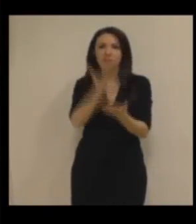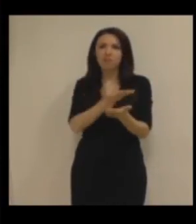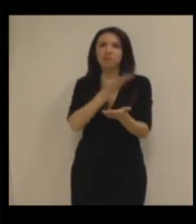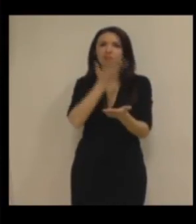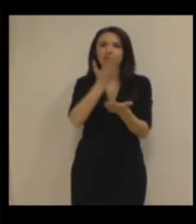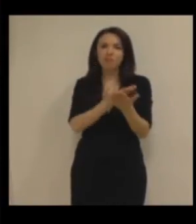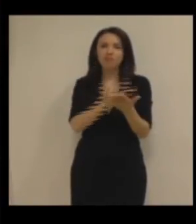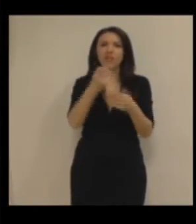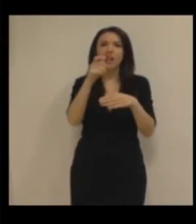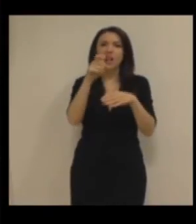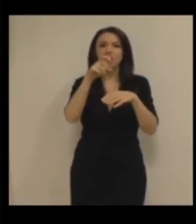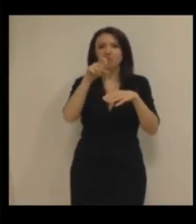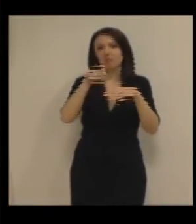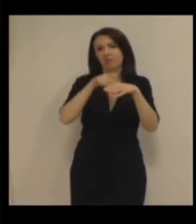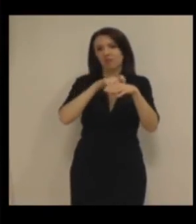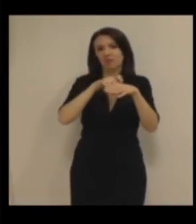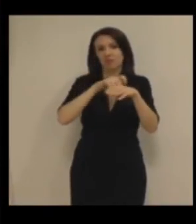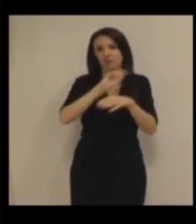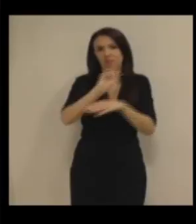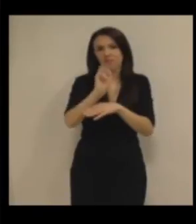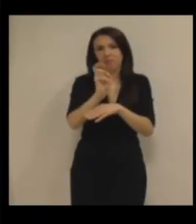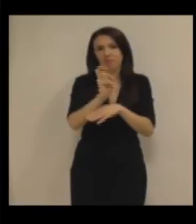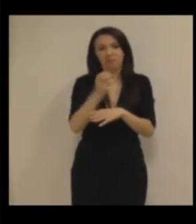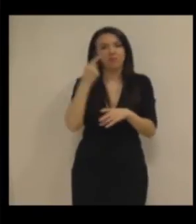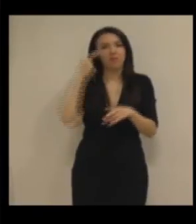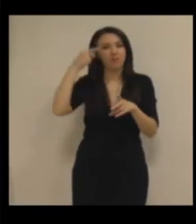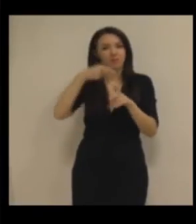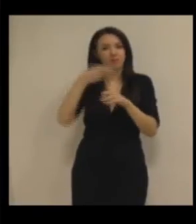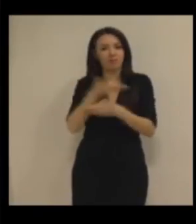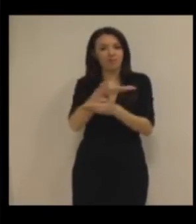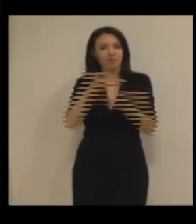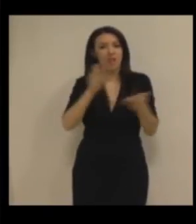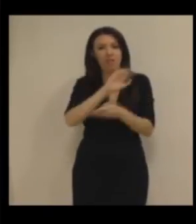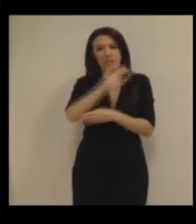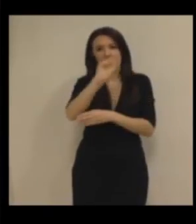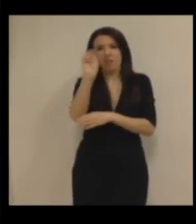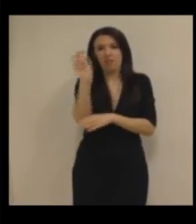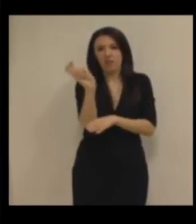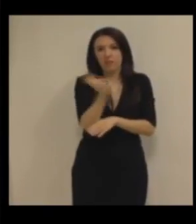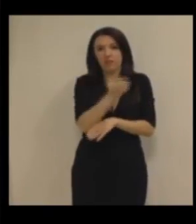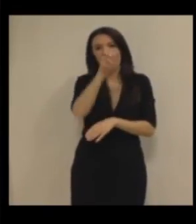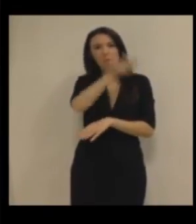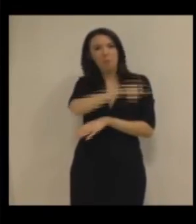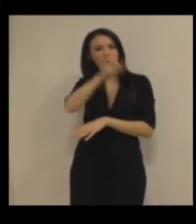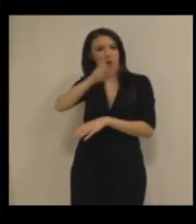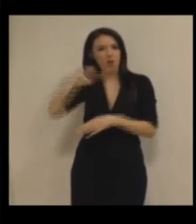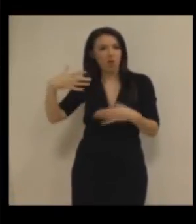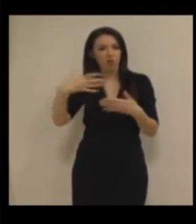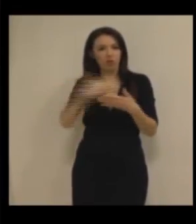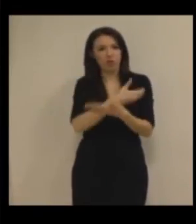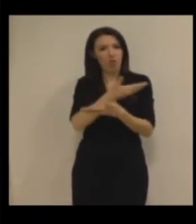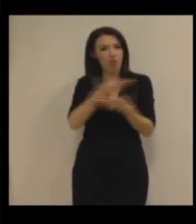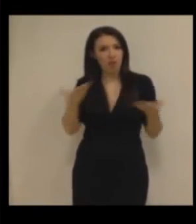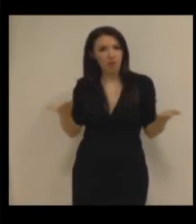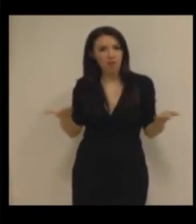aspectos para abarcar precisamente a toda la diversidad poblacional.